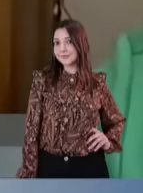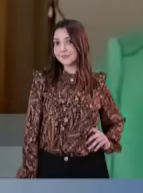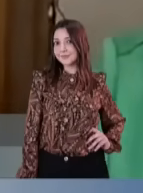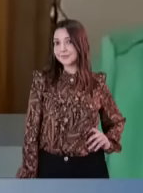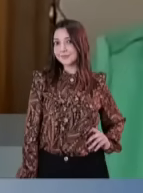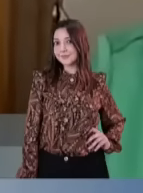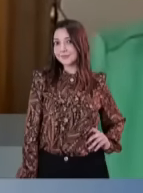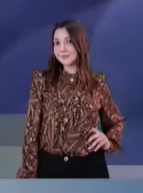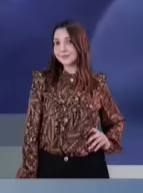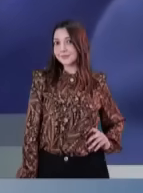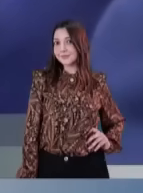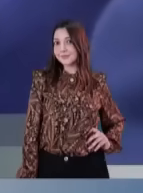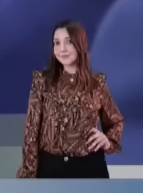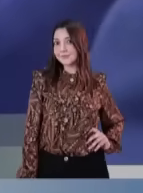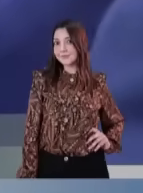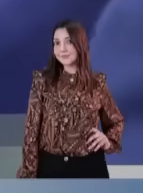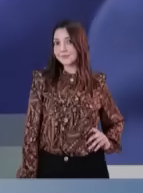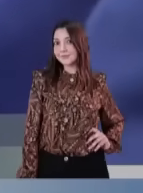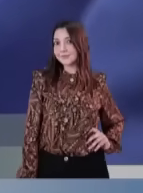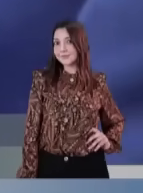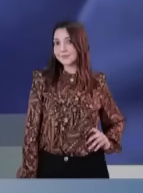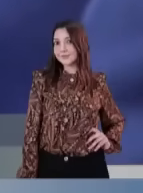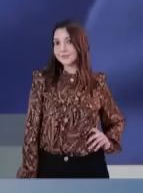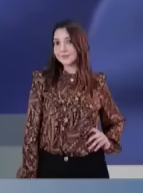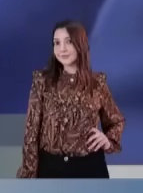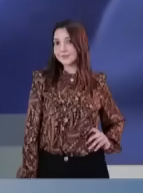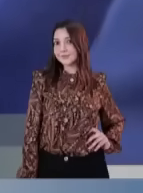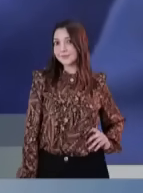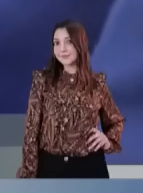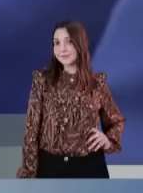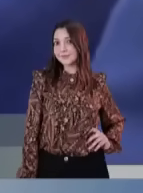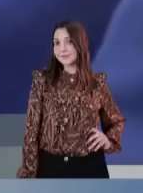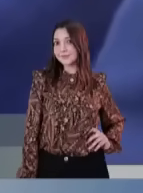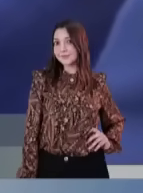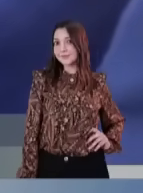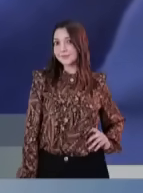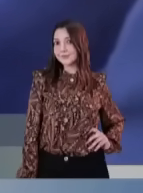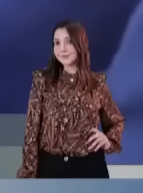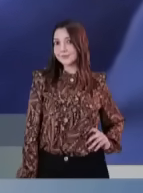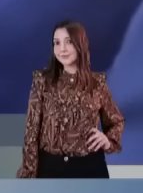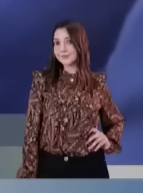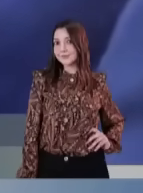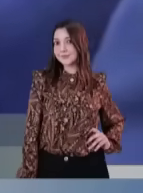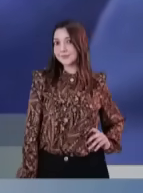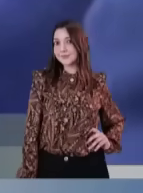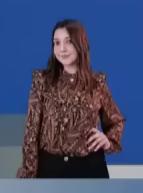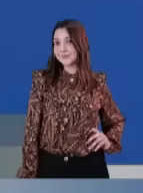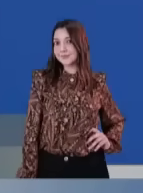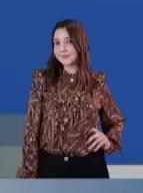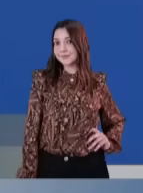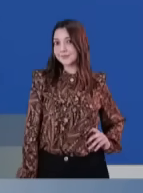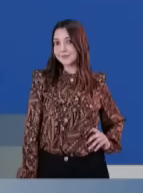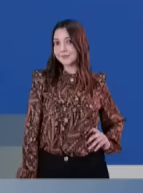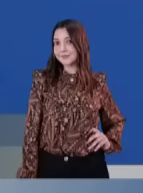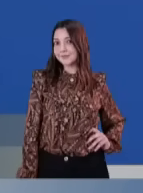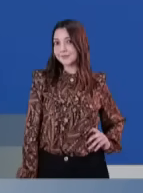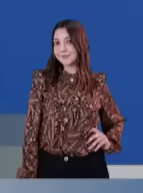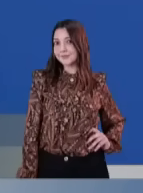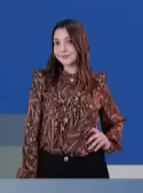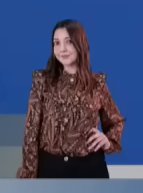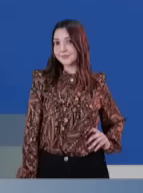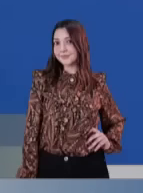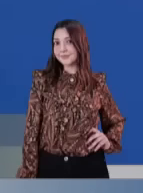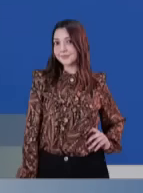Para depurar, para jerarquizar. Claro. ¿Ah? A ver, lo que pasa es que sí, uno puede efectivamente pensar si es que